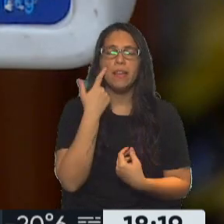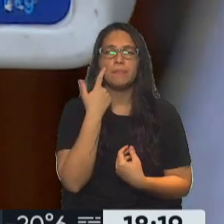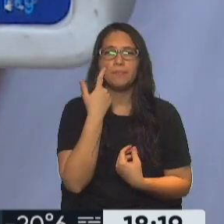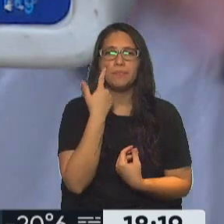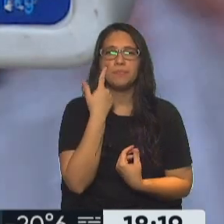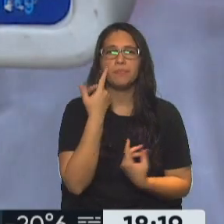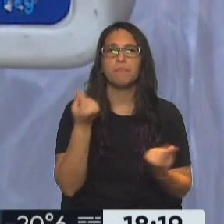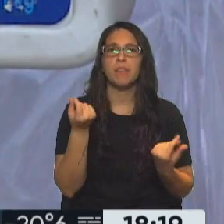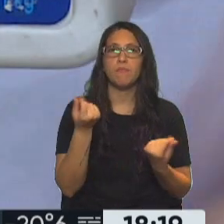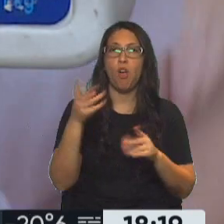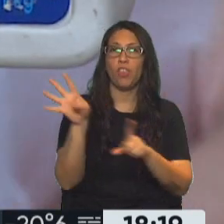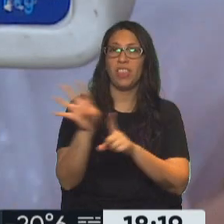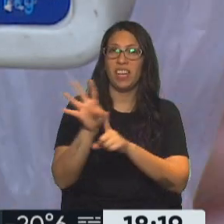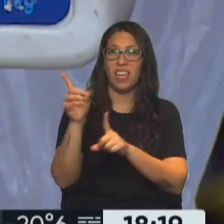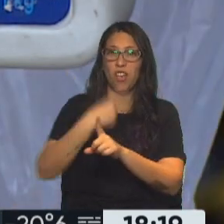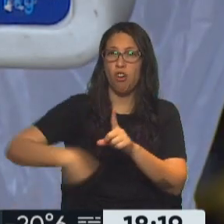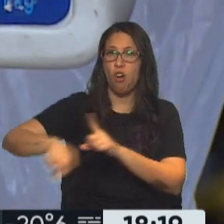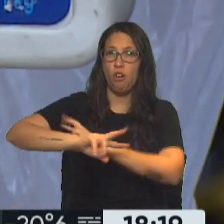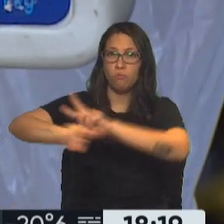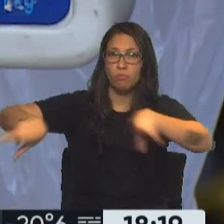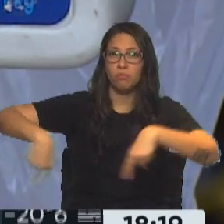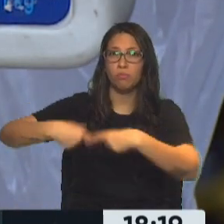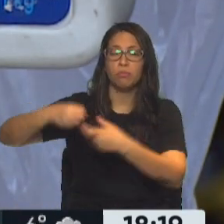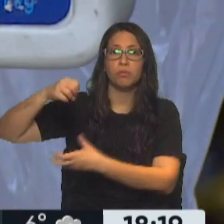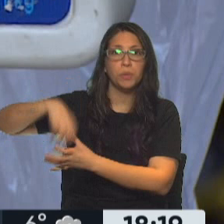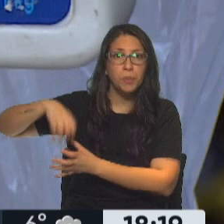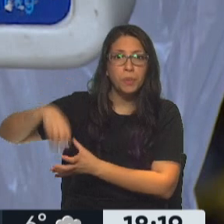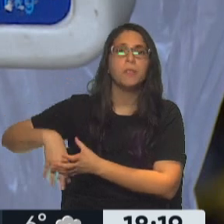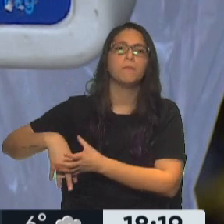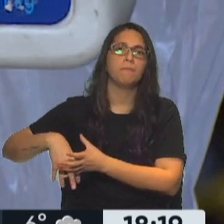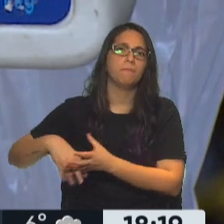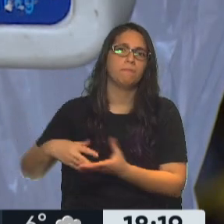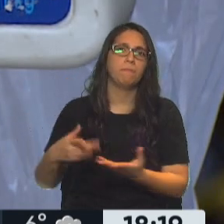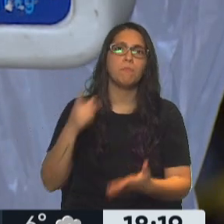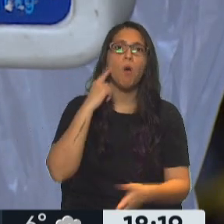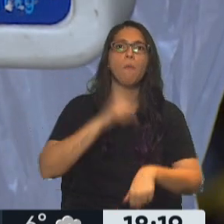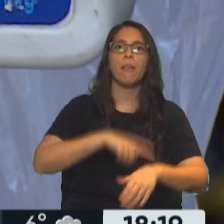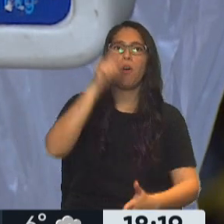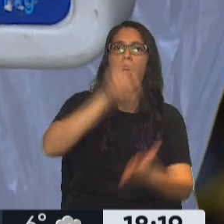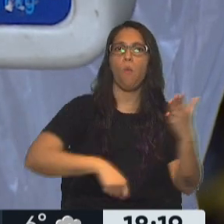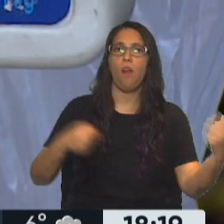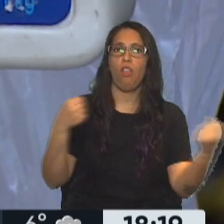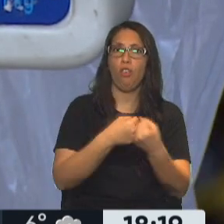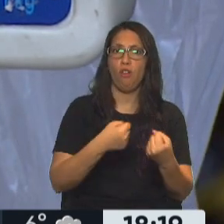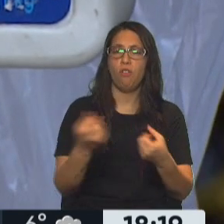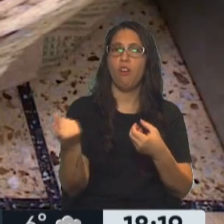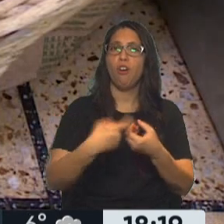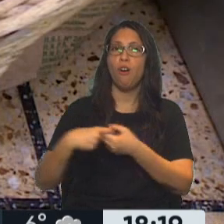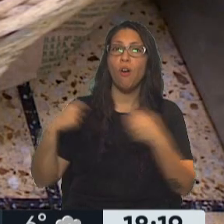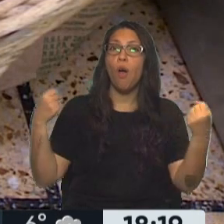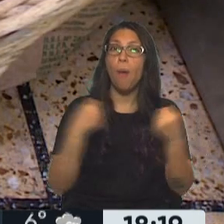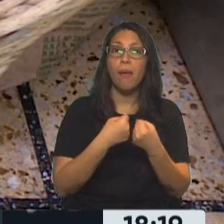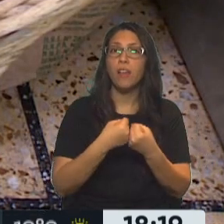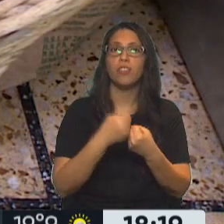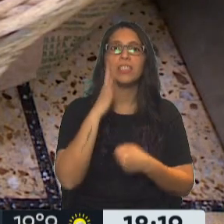del fideicomiso de trigo. Esto es lo que dijo Tombolini durante la firma del acuerdo. Participan de este convenio más de